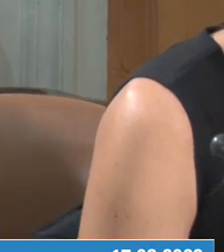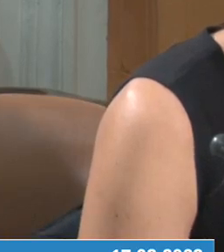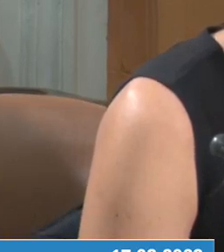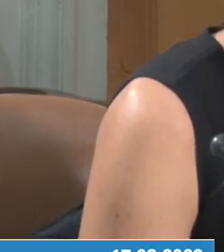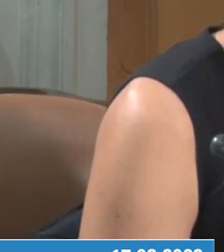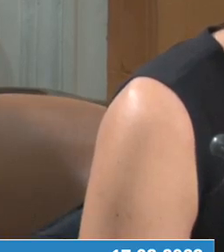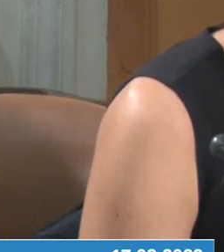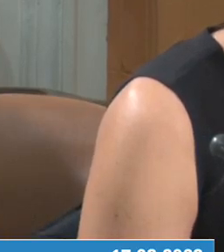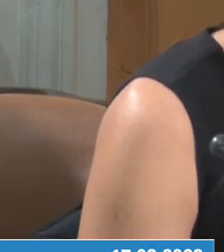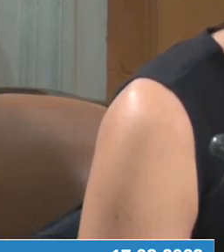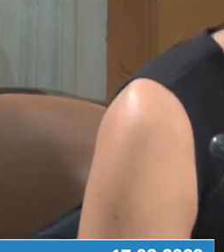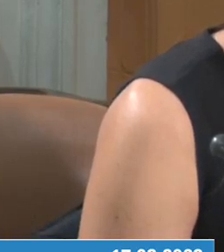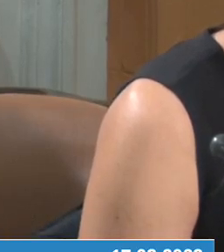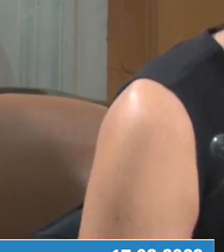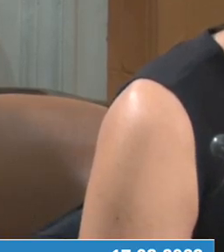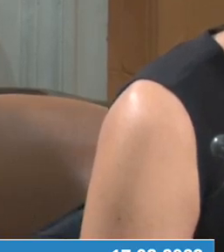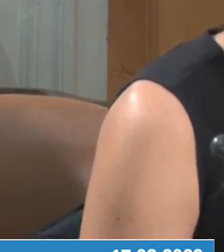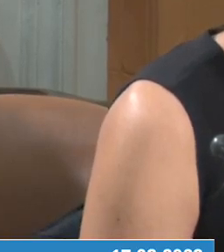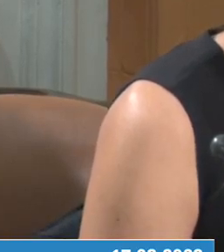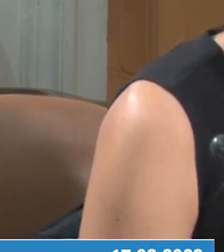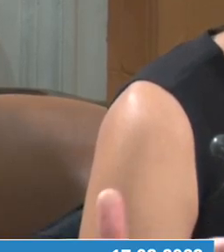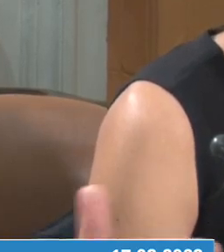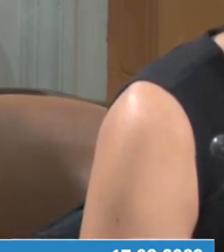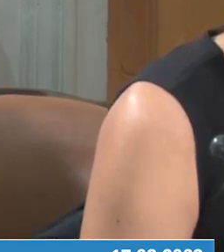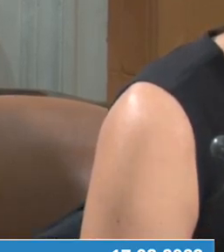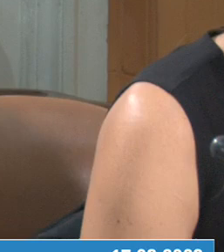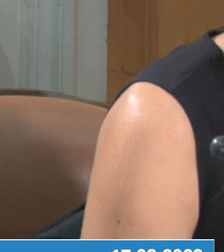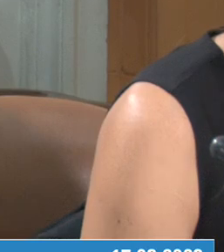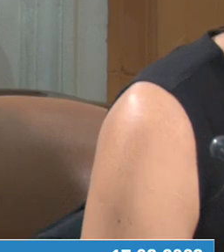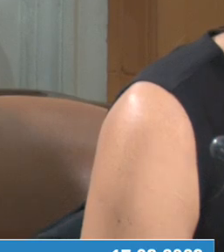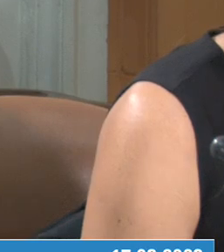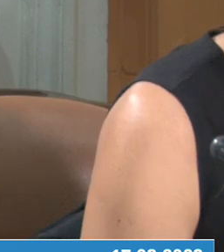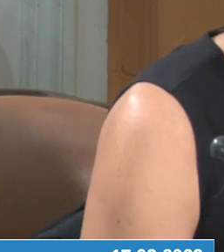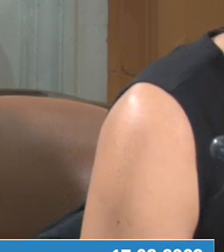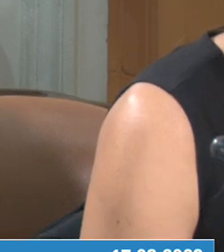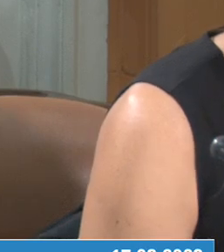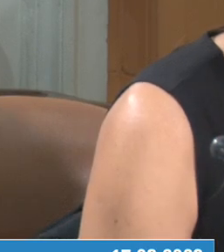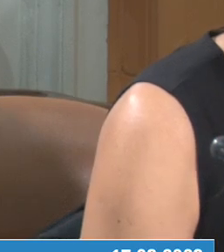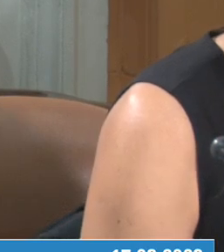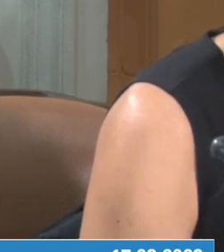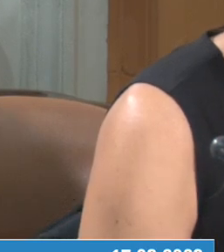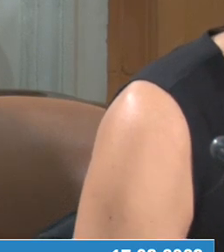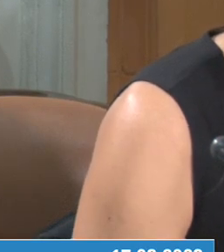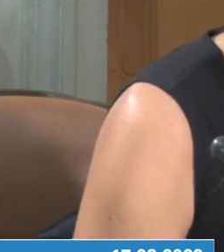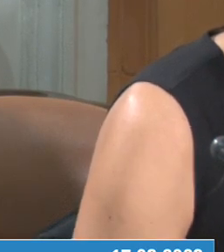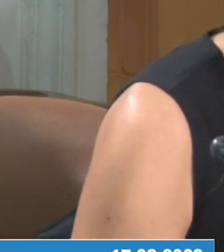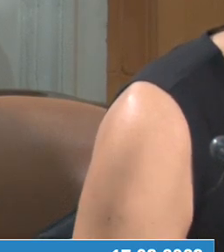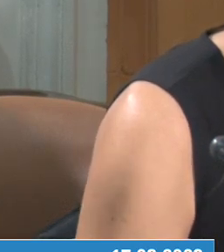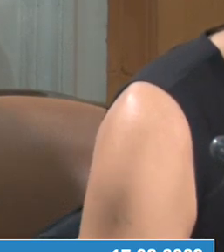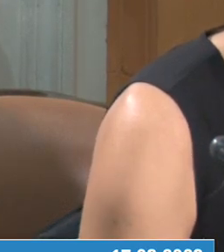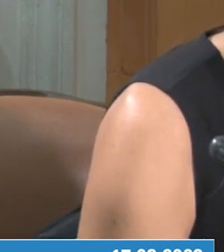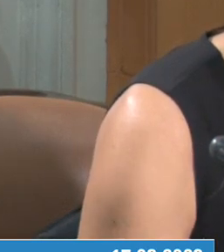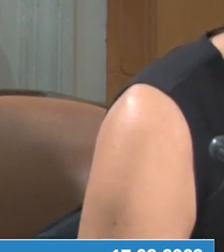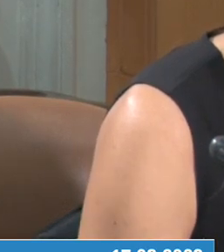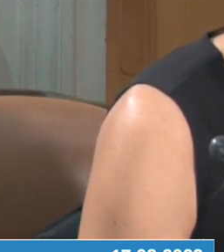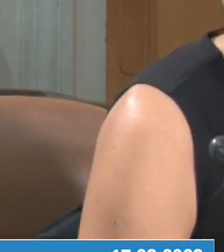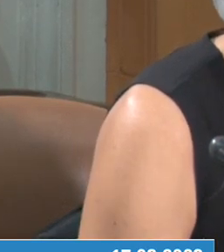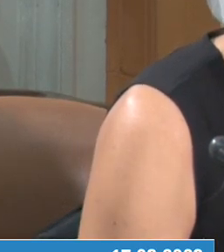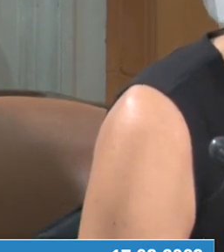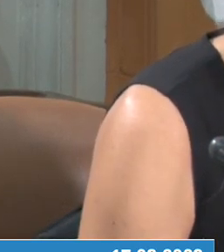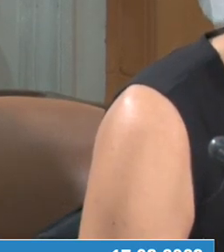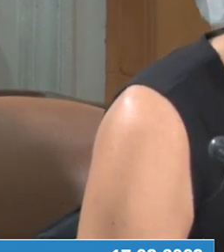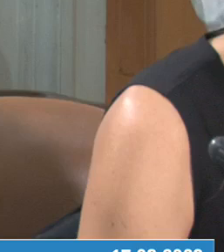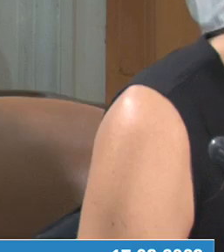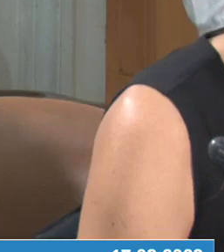salita que es un poquito más grande para que también puedan caber con más comodidad nuestros asesores. Muy bien, sin más,